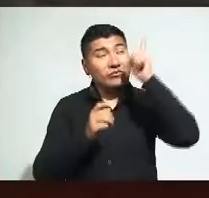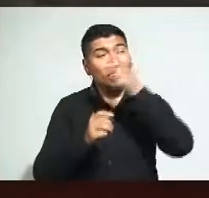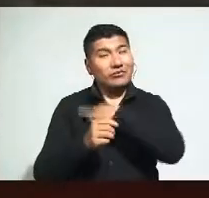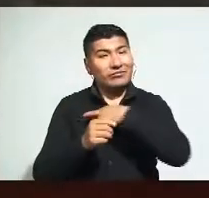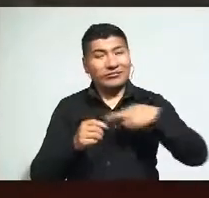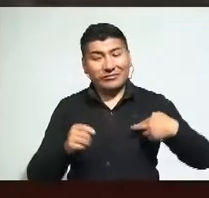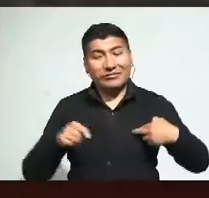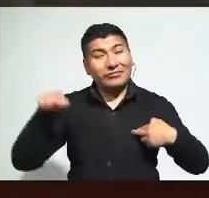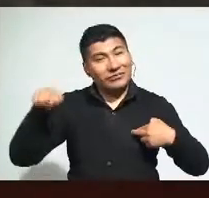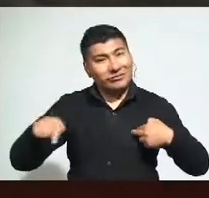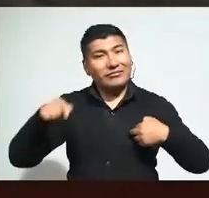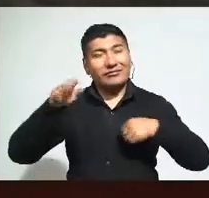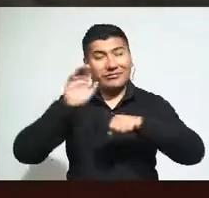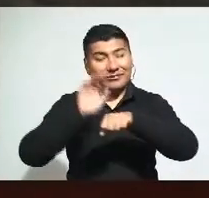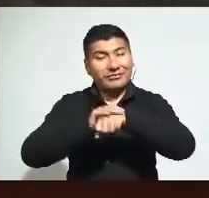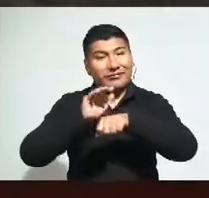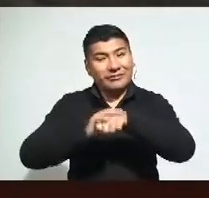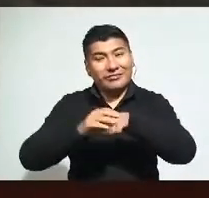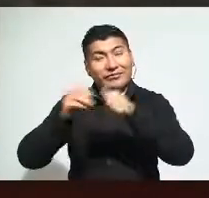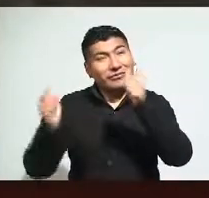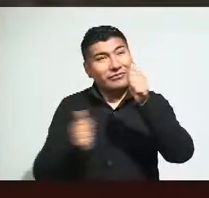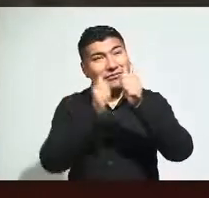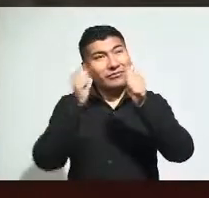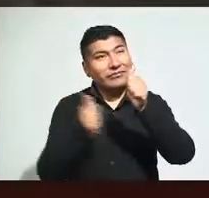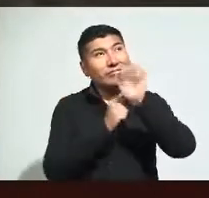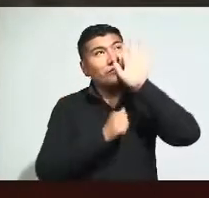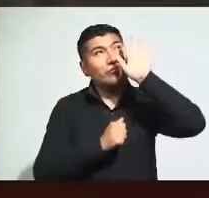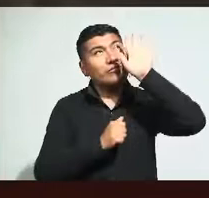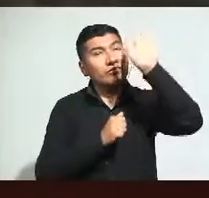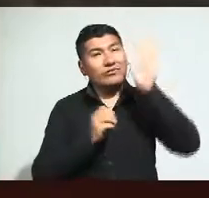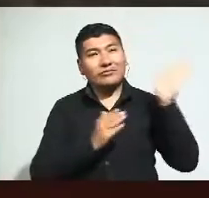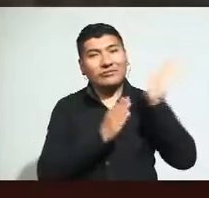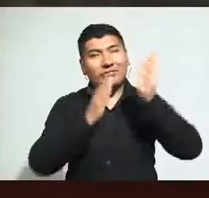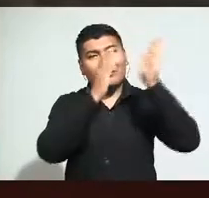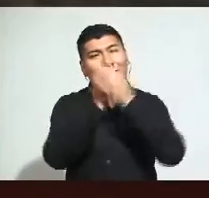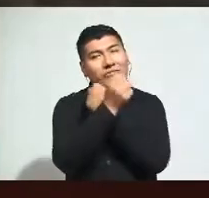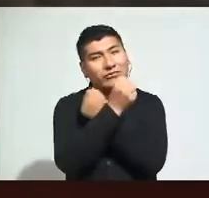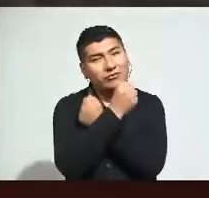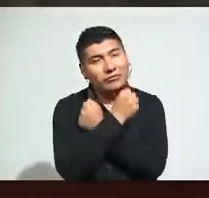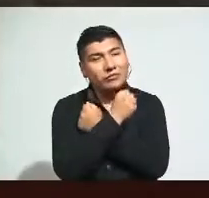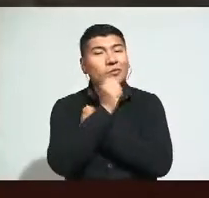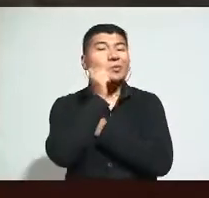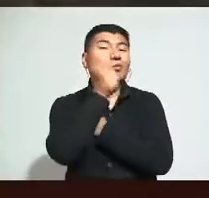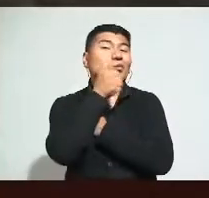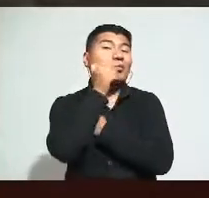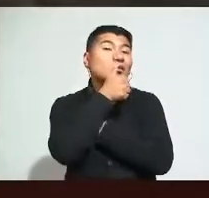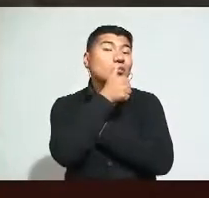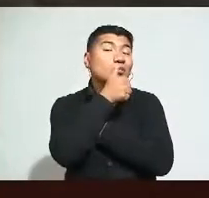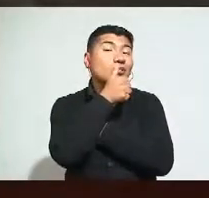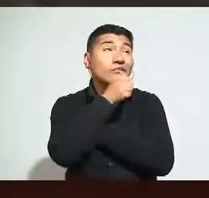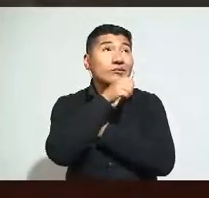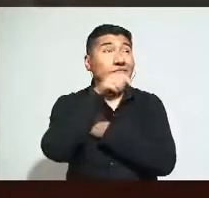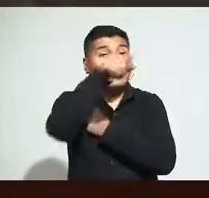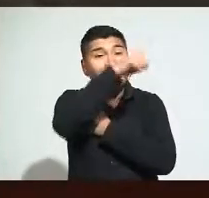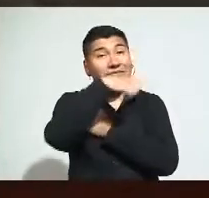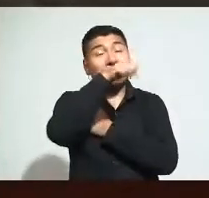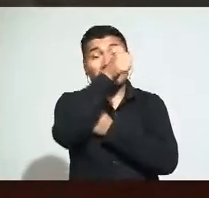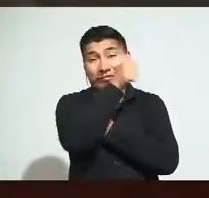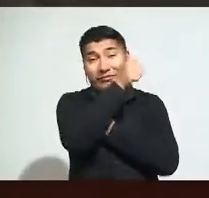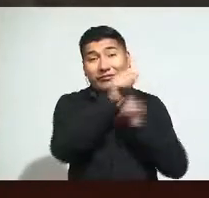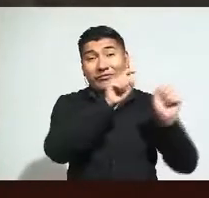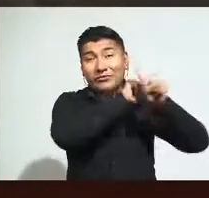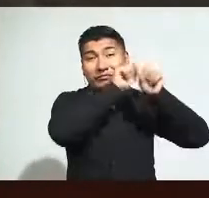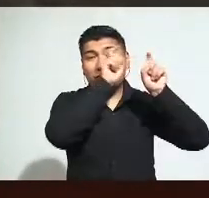llamado a seguir su camino de amor constante a preguntarse cada uno